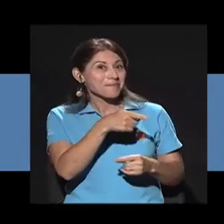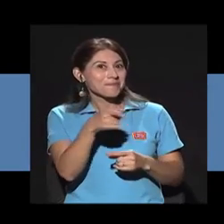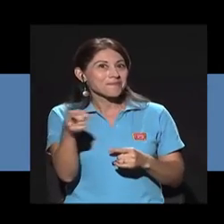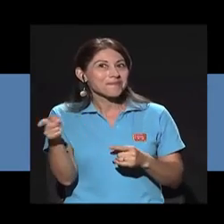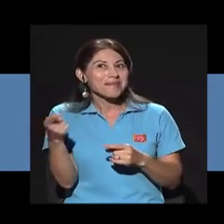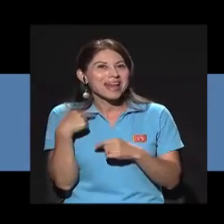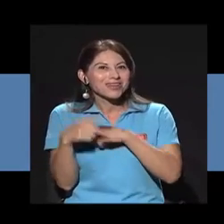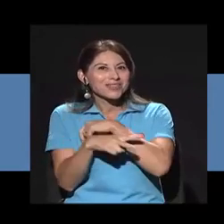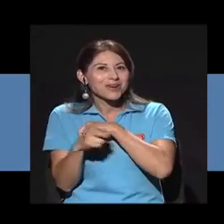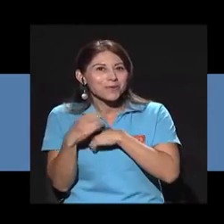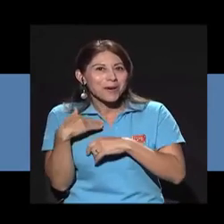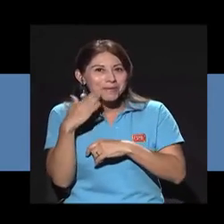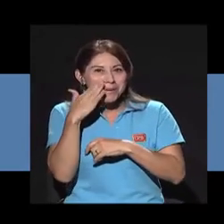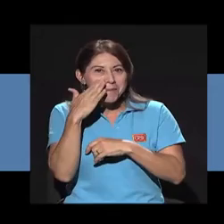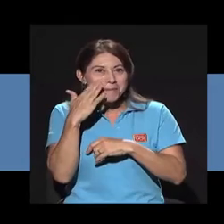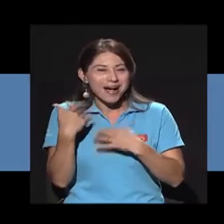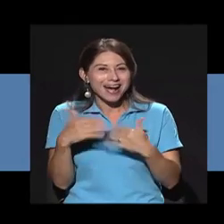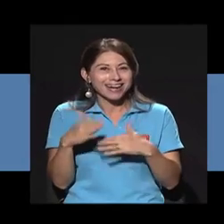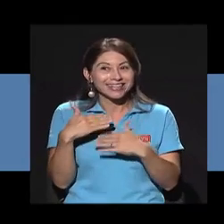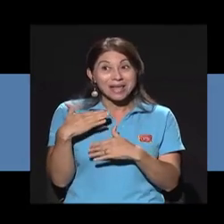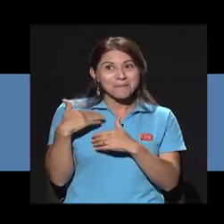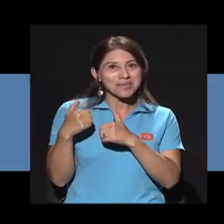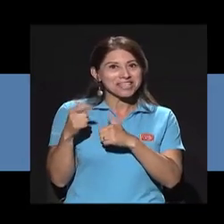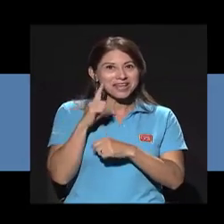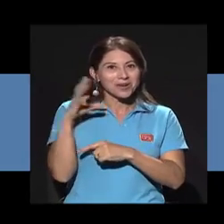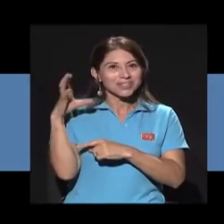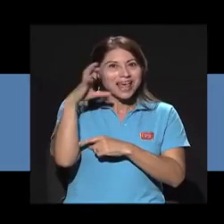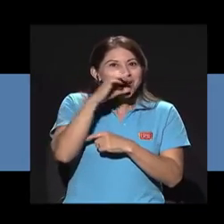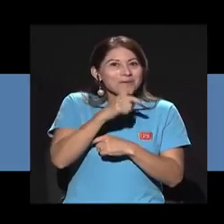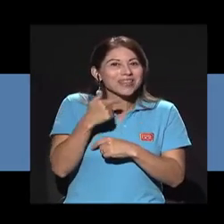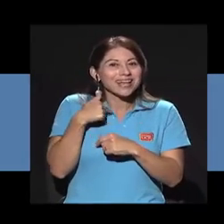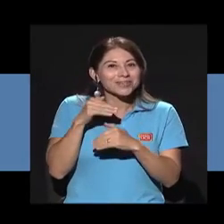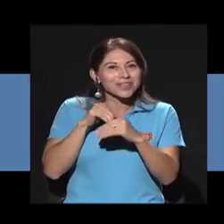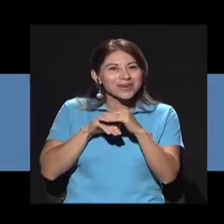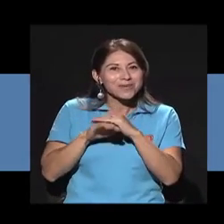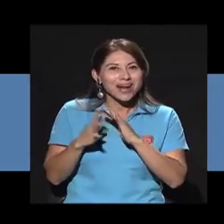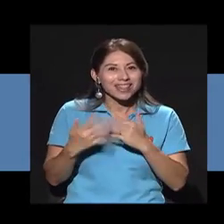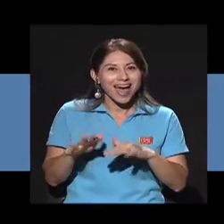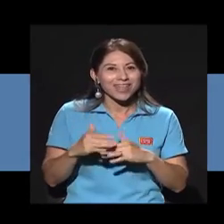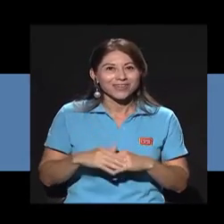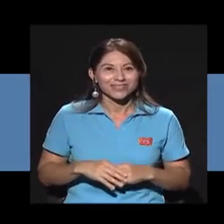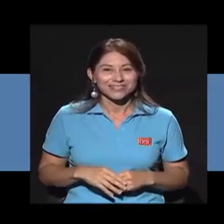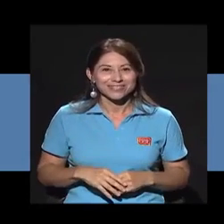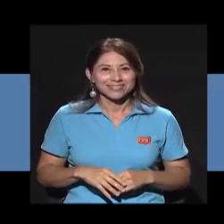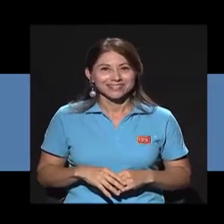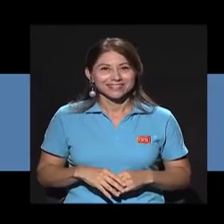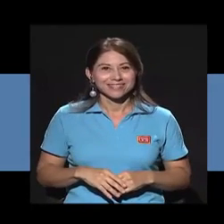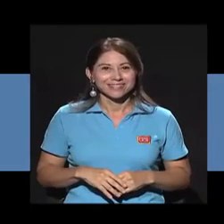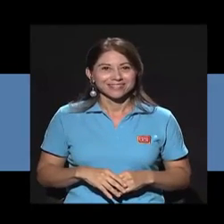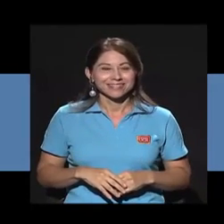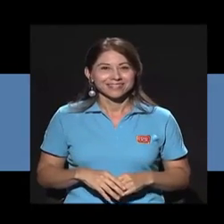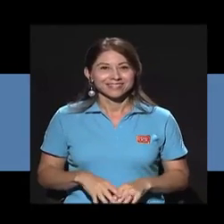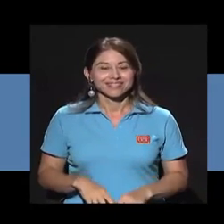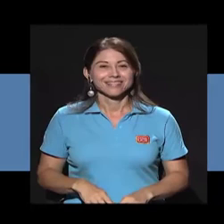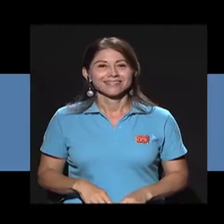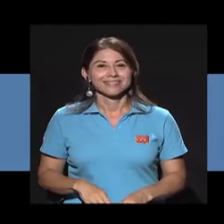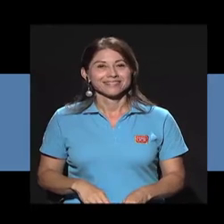Chiquillas, vean lo que le robé a mi mamá. Mi chico no se da cuenta que lo tiene guardado.